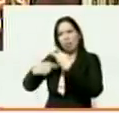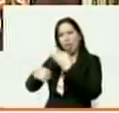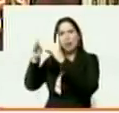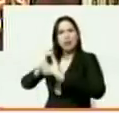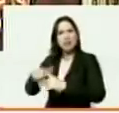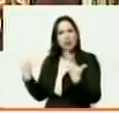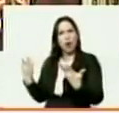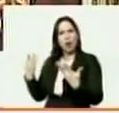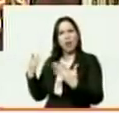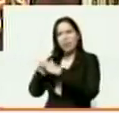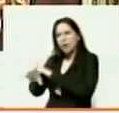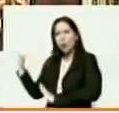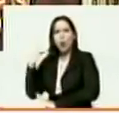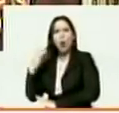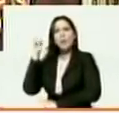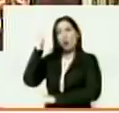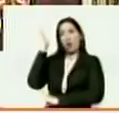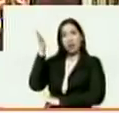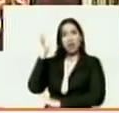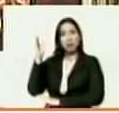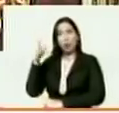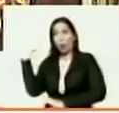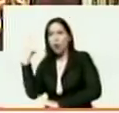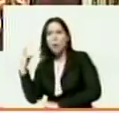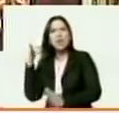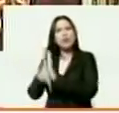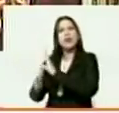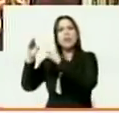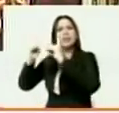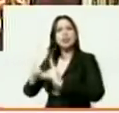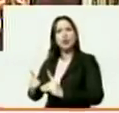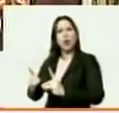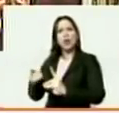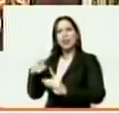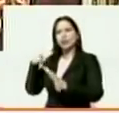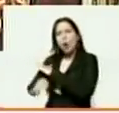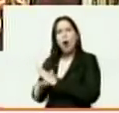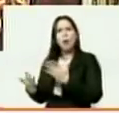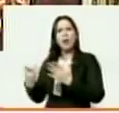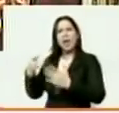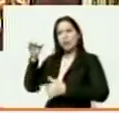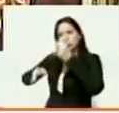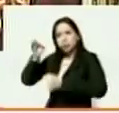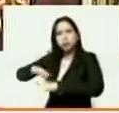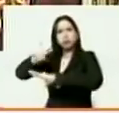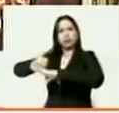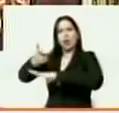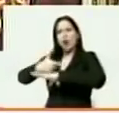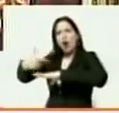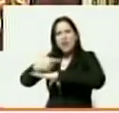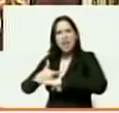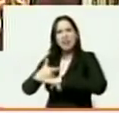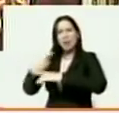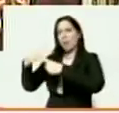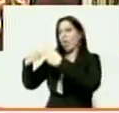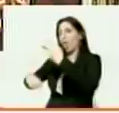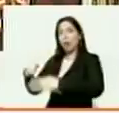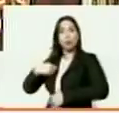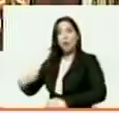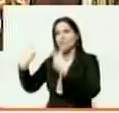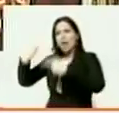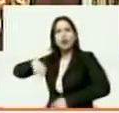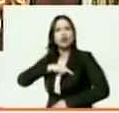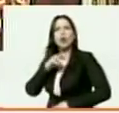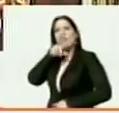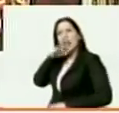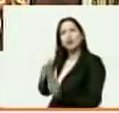decisiones, del Congreso de Colombia, de sus decisiones, de las decisiones del Ejecutivo, del gobernador tal. Ustedes nos ven a nosotros